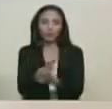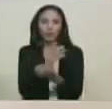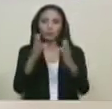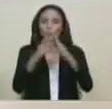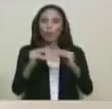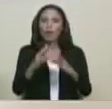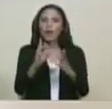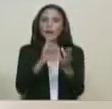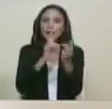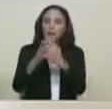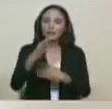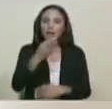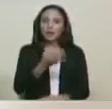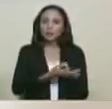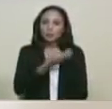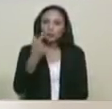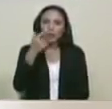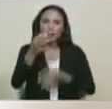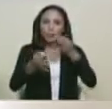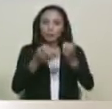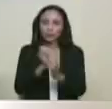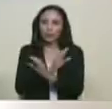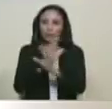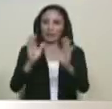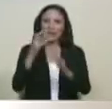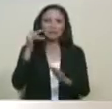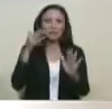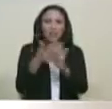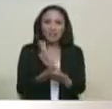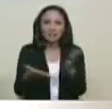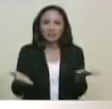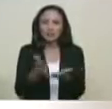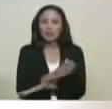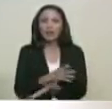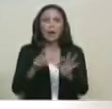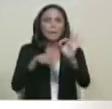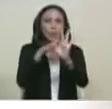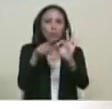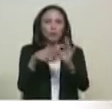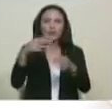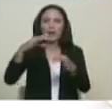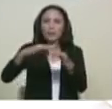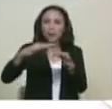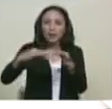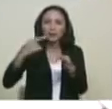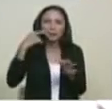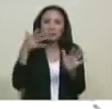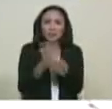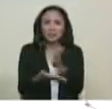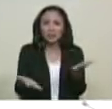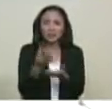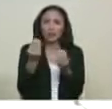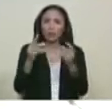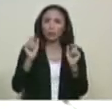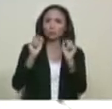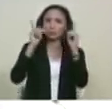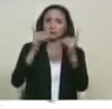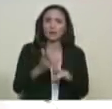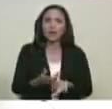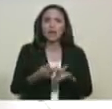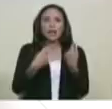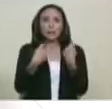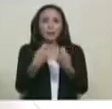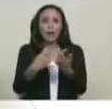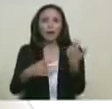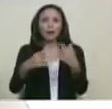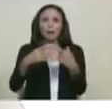sociales explicaba en el detalle qué significaba el anclaje del bolívar al petro y cómo eso iba a impactar en salarios, en precios, en